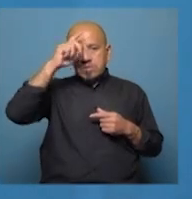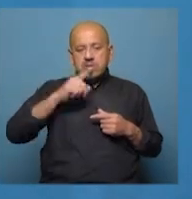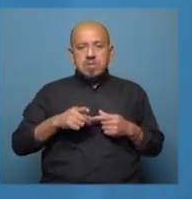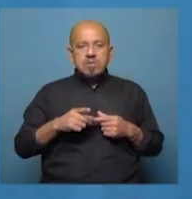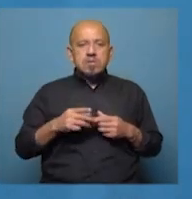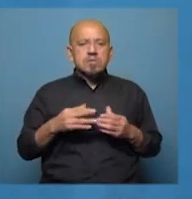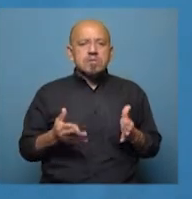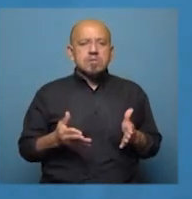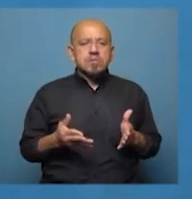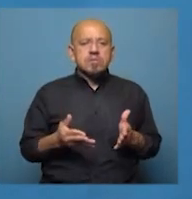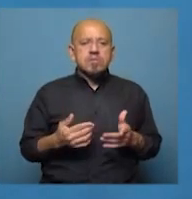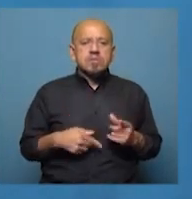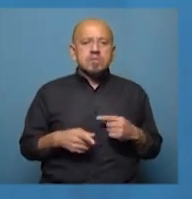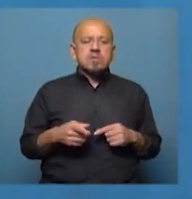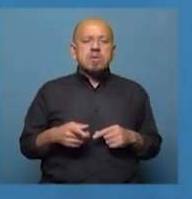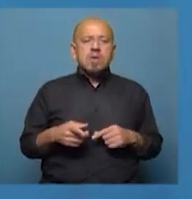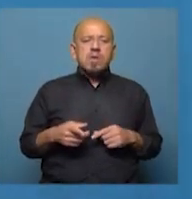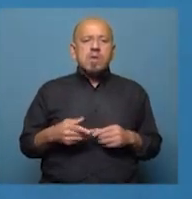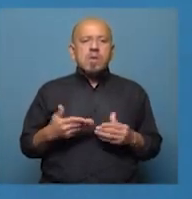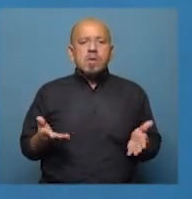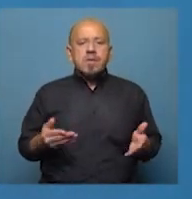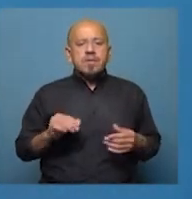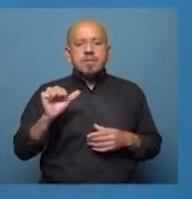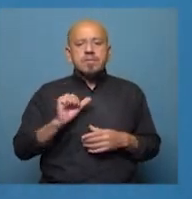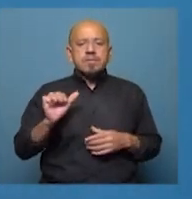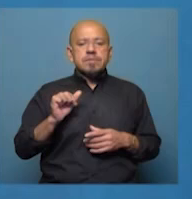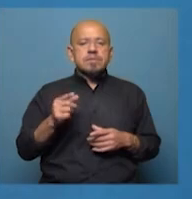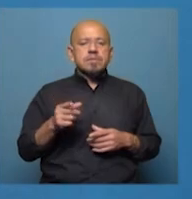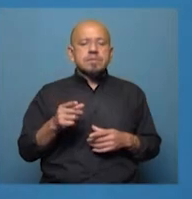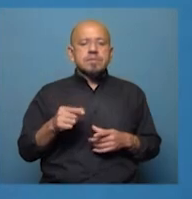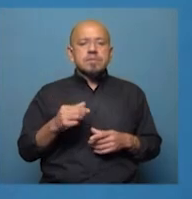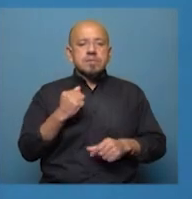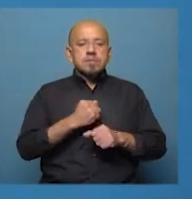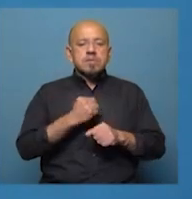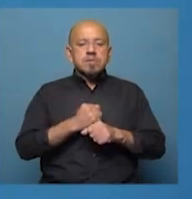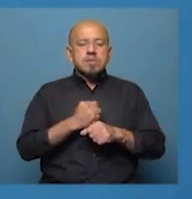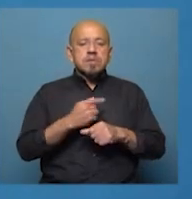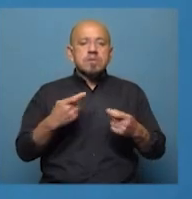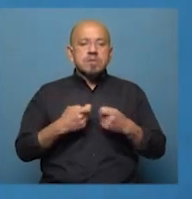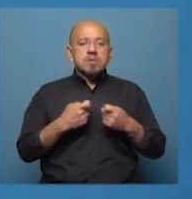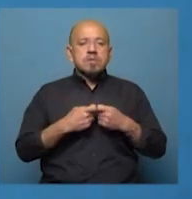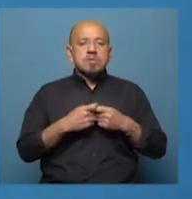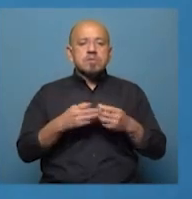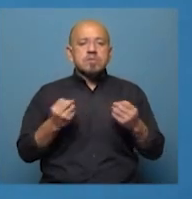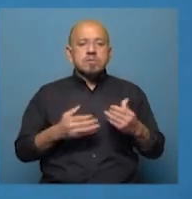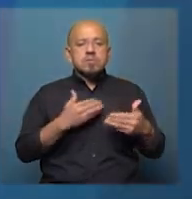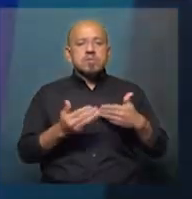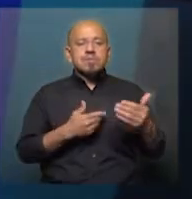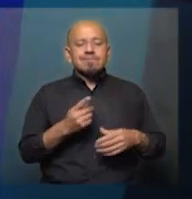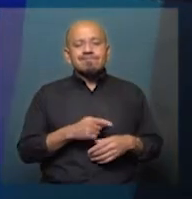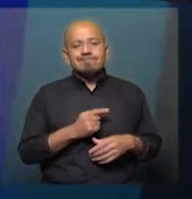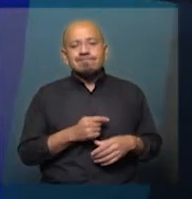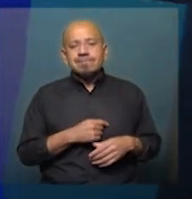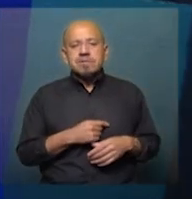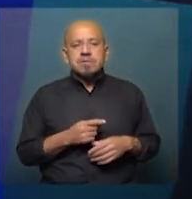casa No mucho más que este una empresa tanto los trabajadores como los socios por eso un proceso muy doloroso y